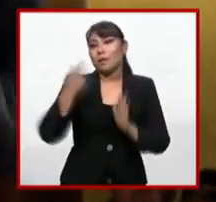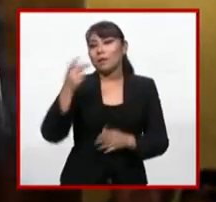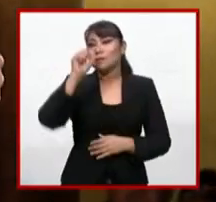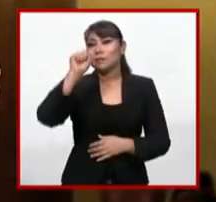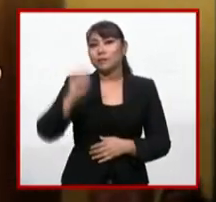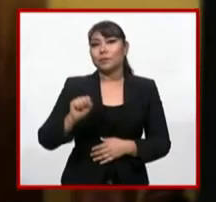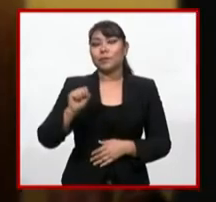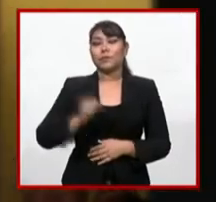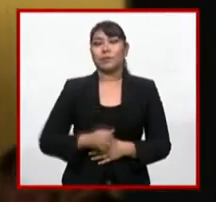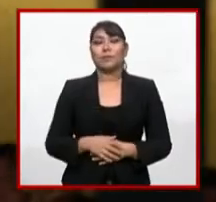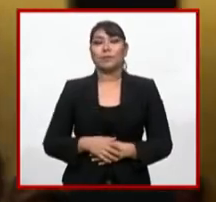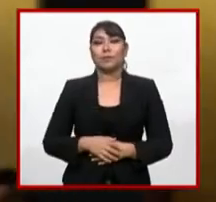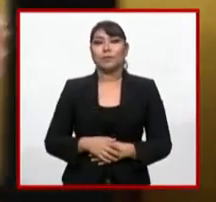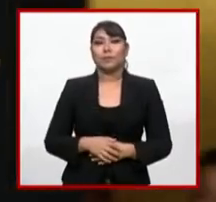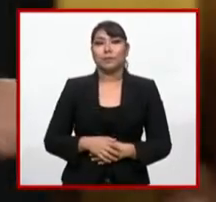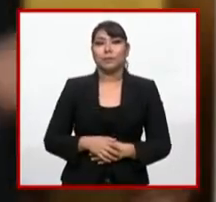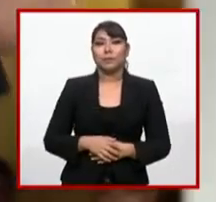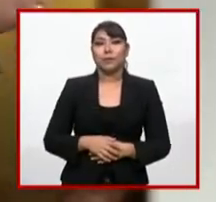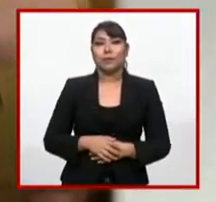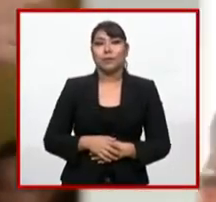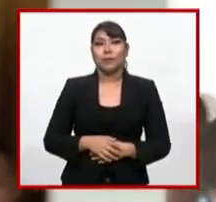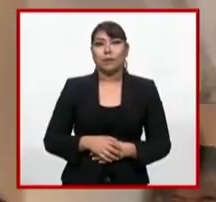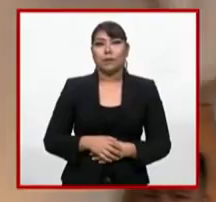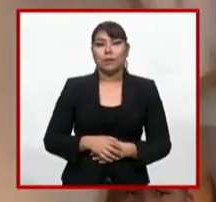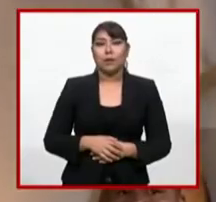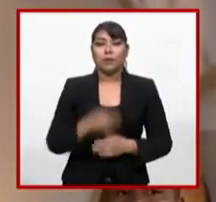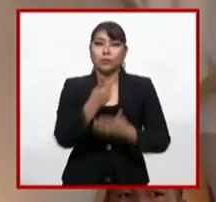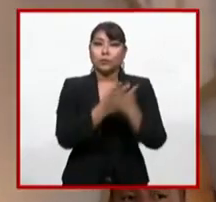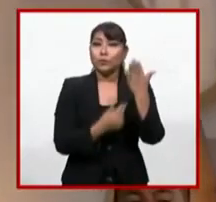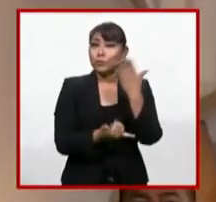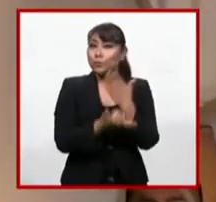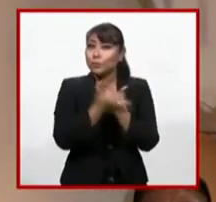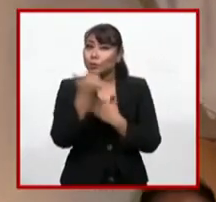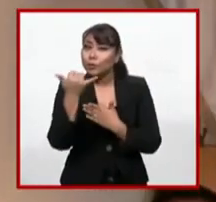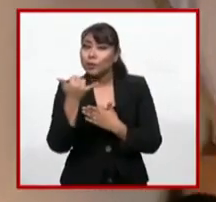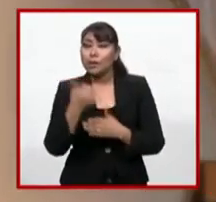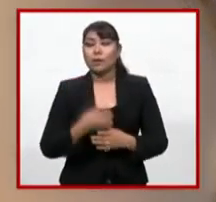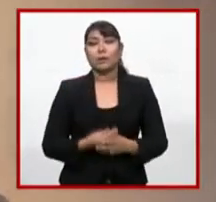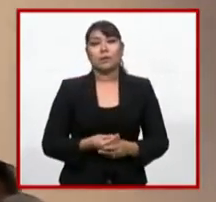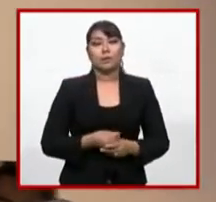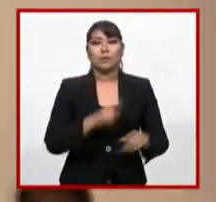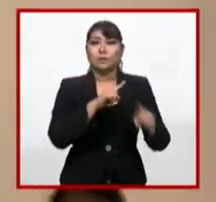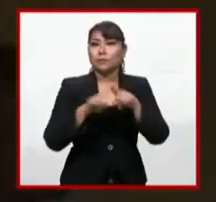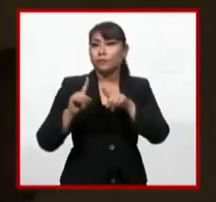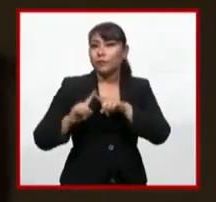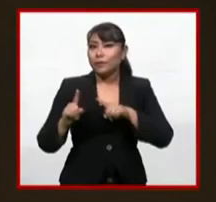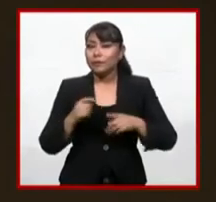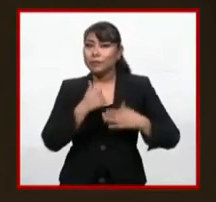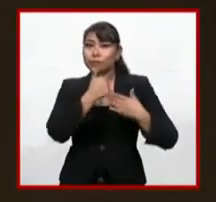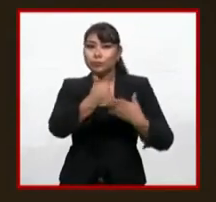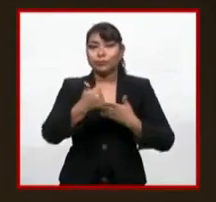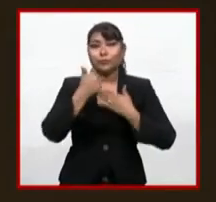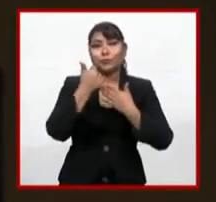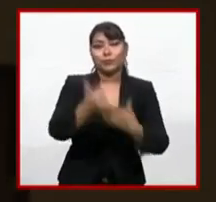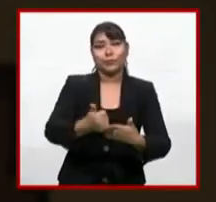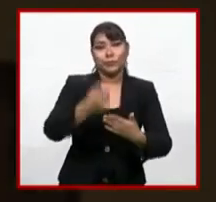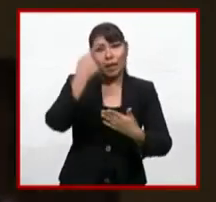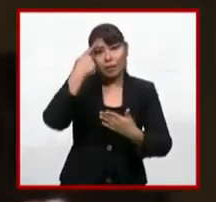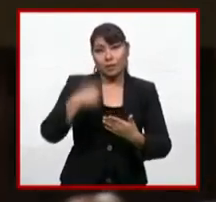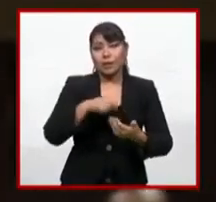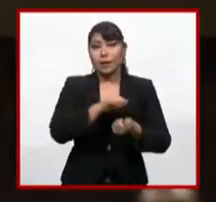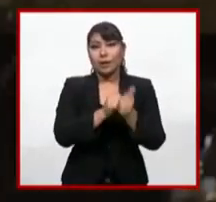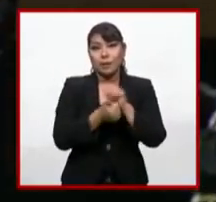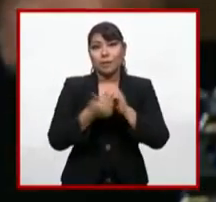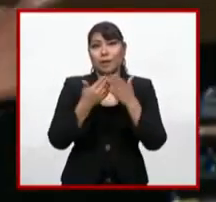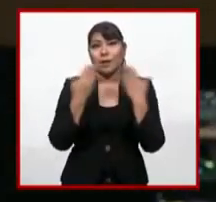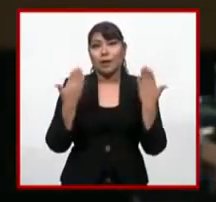está mandando los recursos para los proyectos estructurales que cambiarán nuestra realidad, vienen